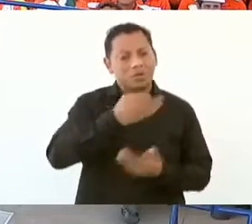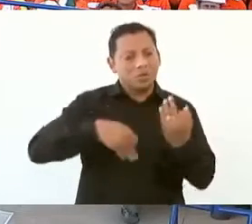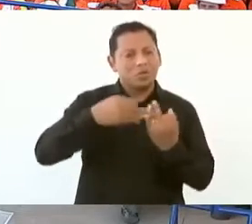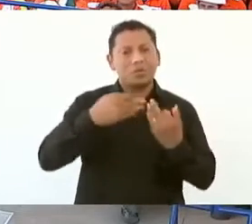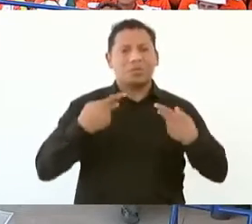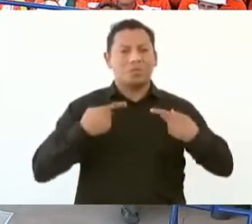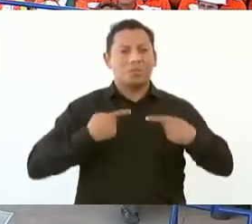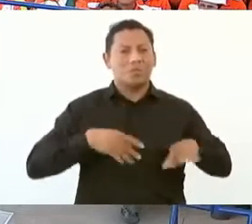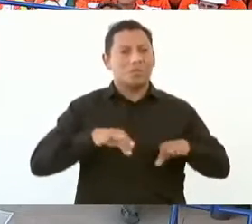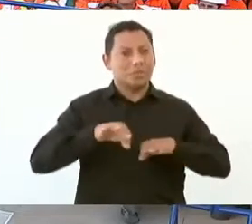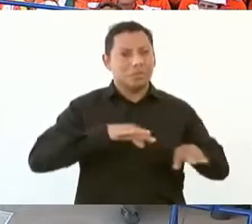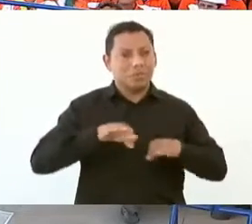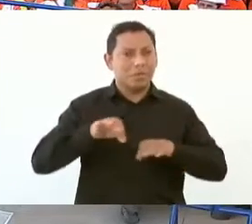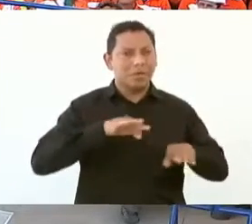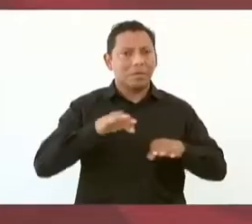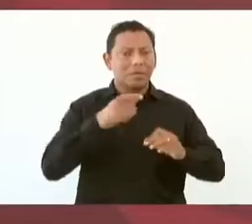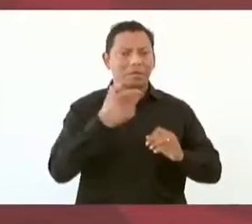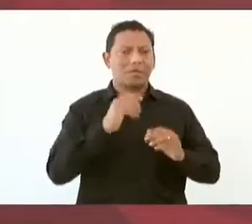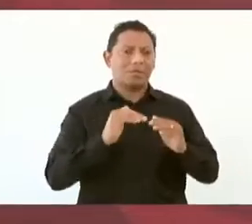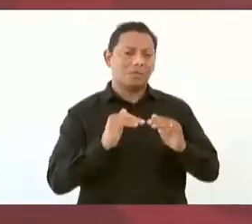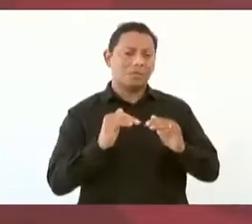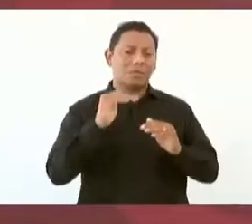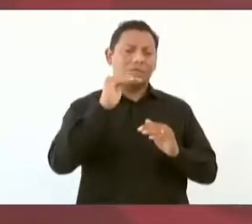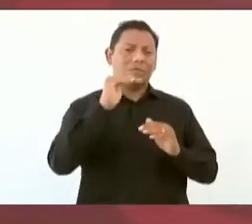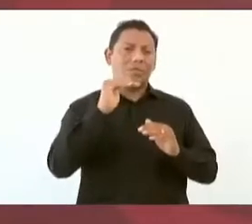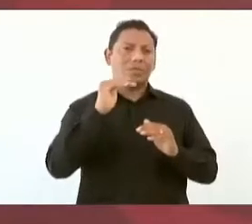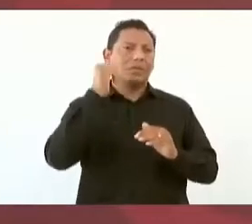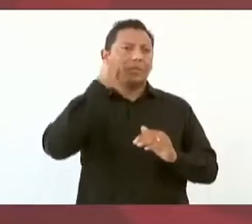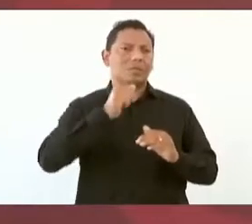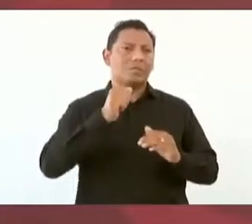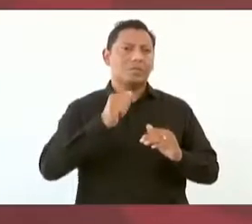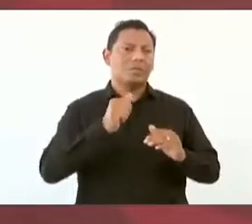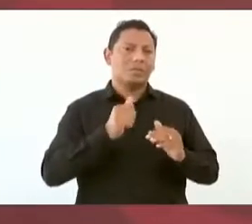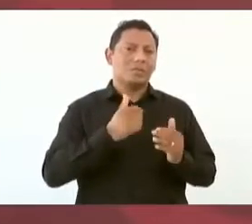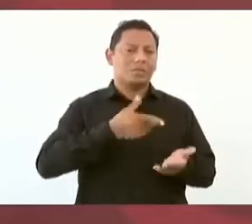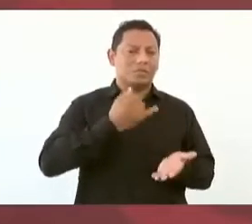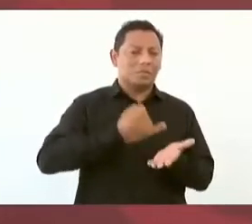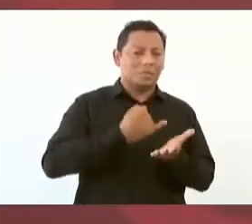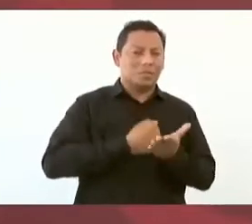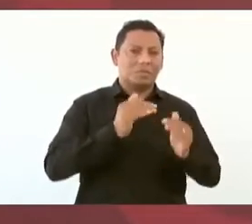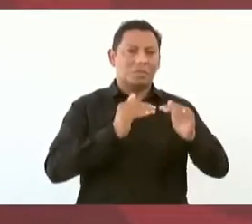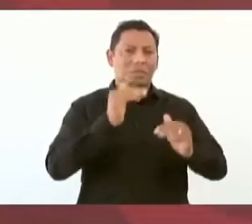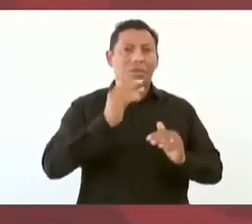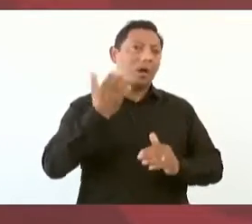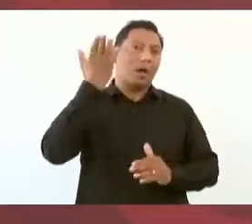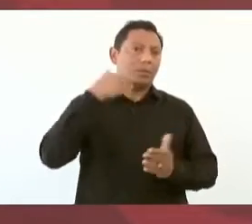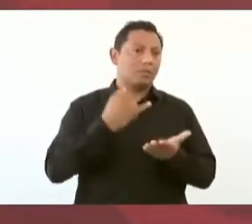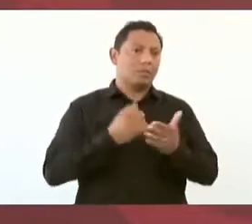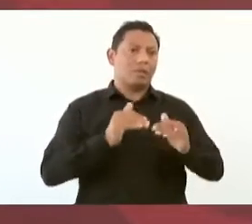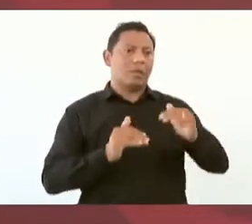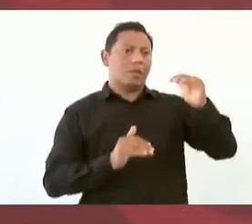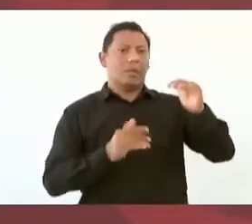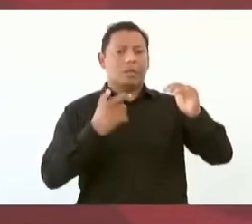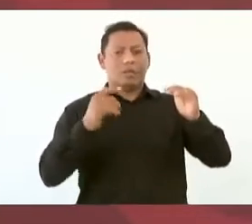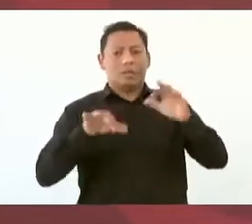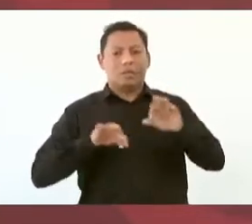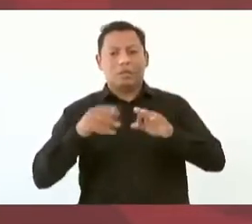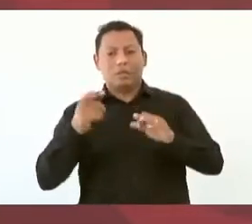salarios por encima siempre de la inflación, no lo que sucedía anteriormente.